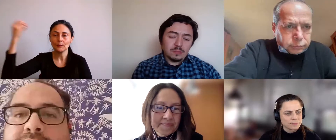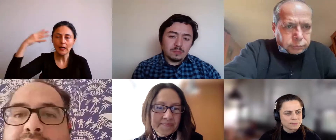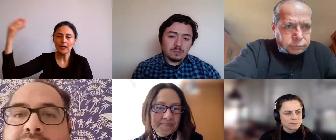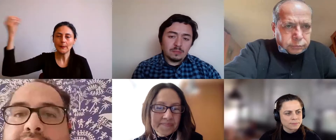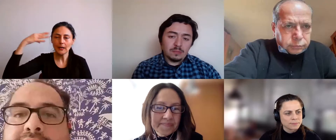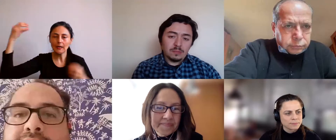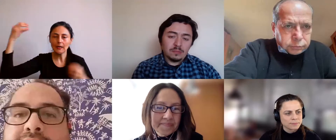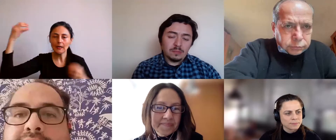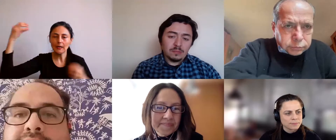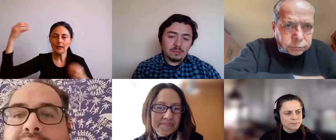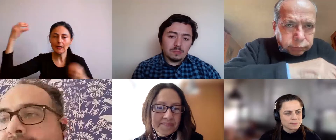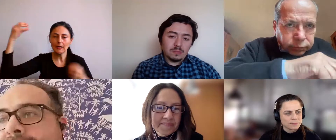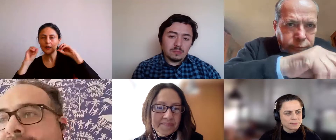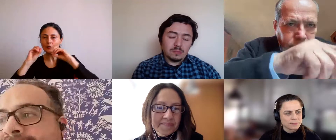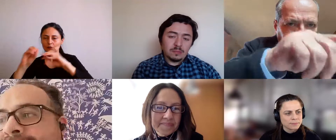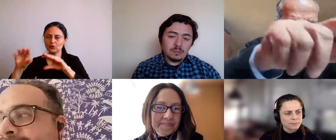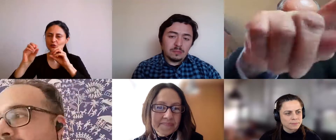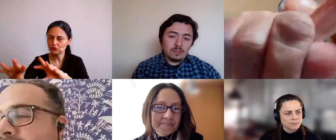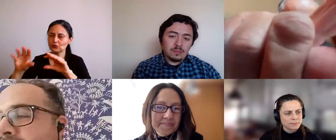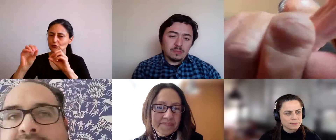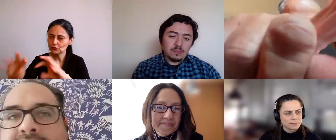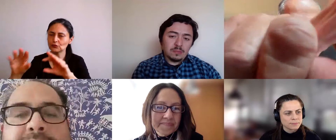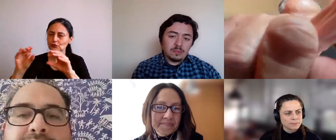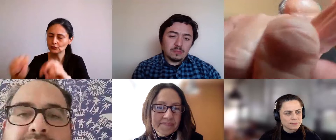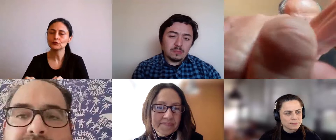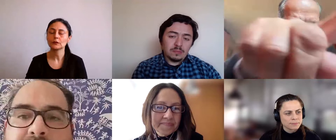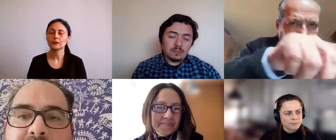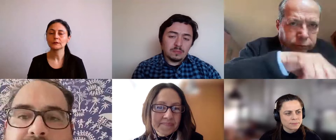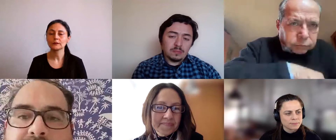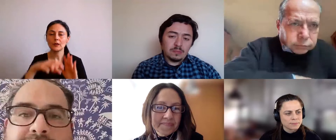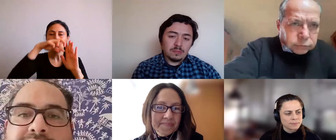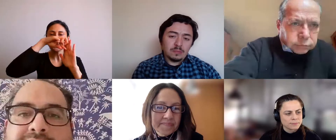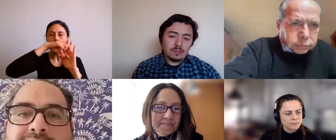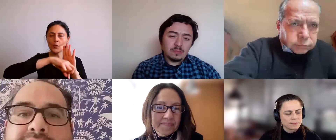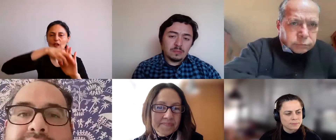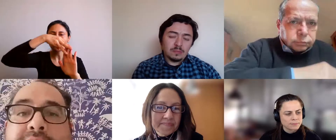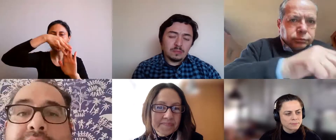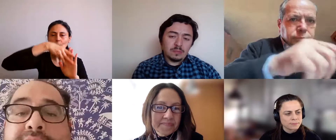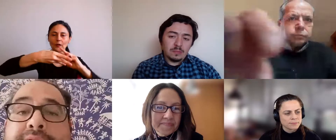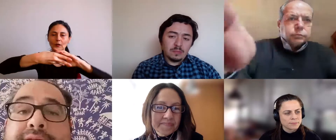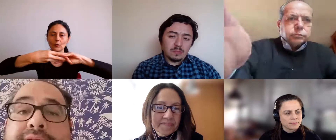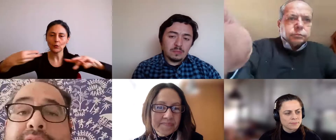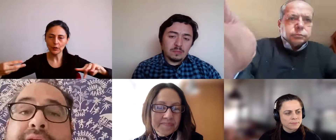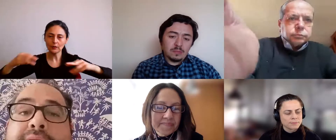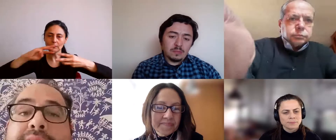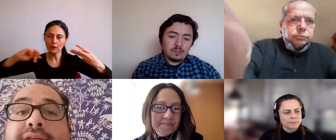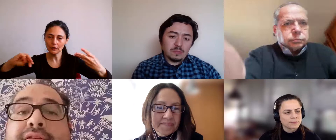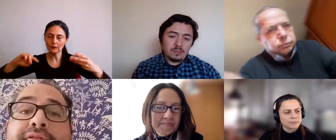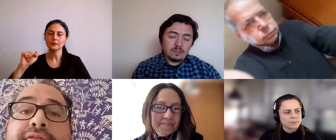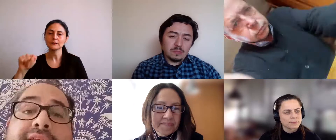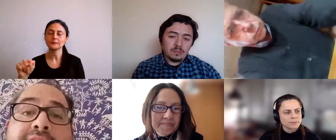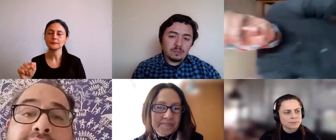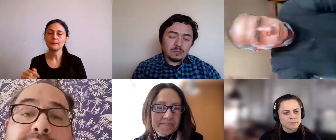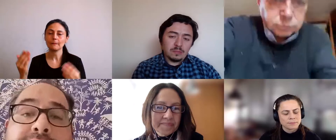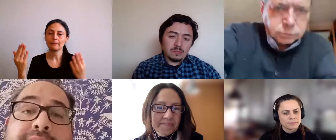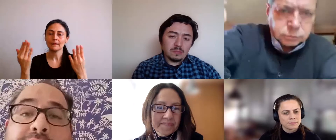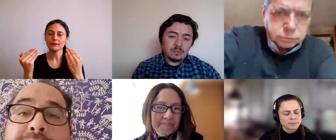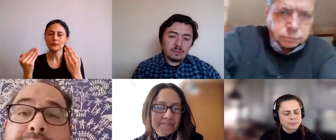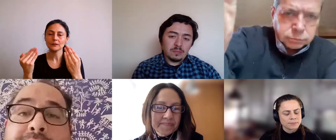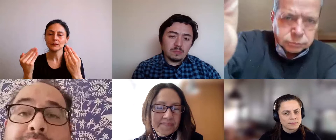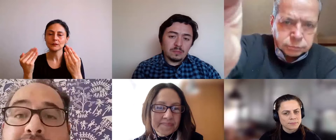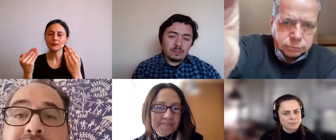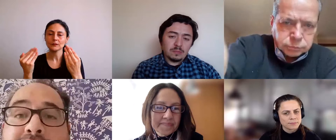útiles por los modelos y otros elementos que consideramos que son necesarios para la formación, pero se nos olvida